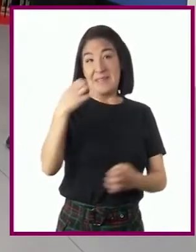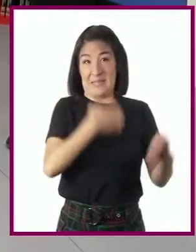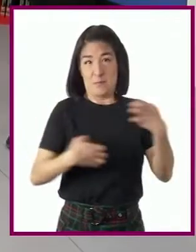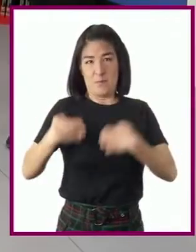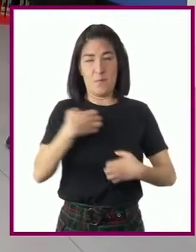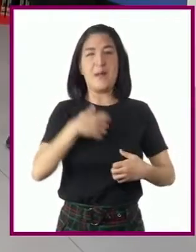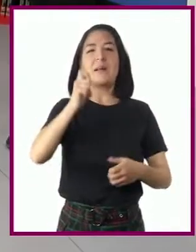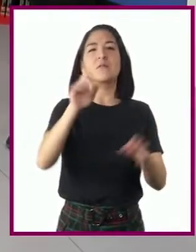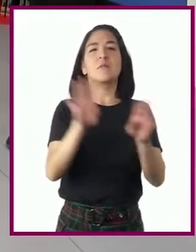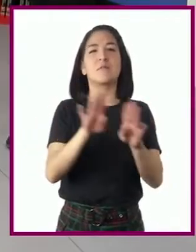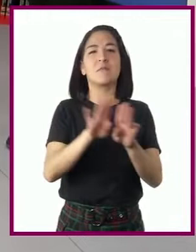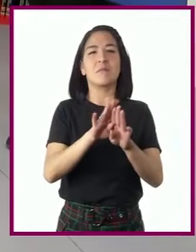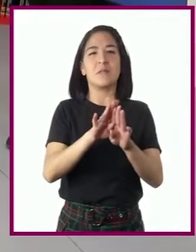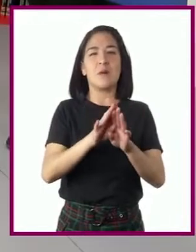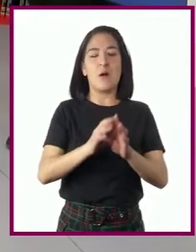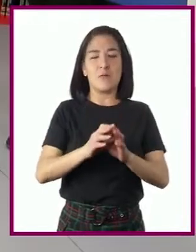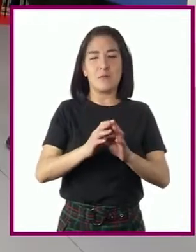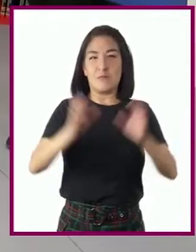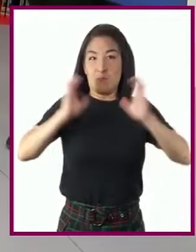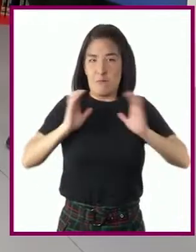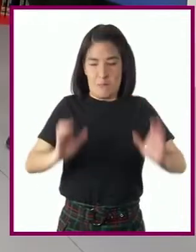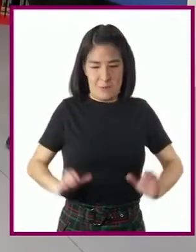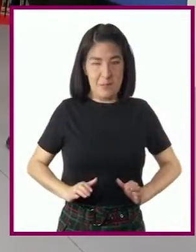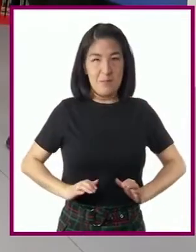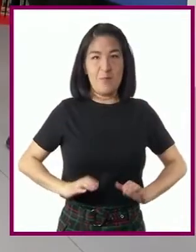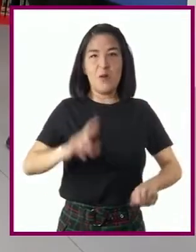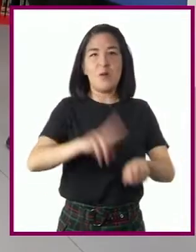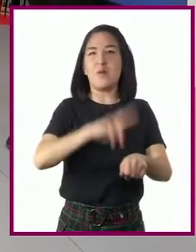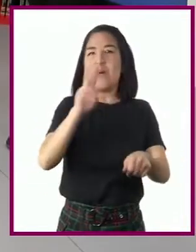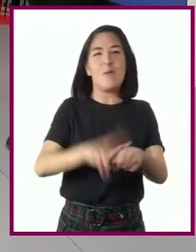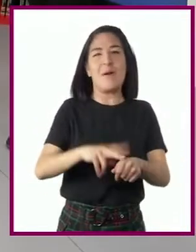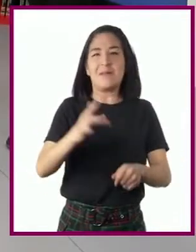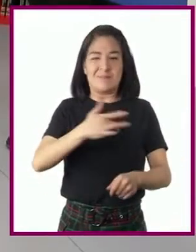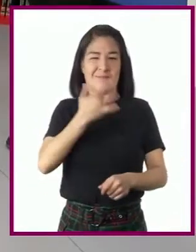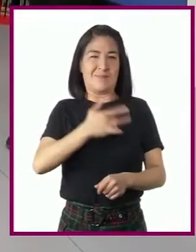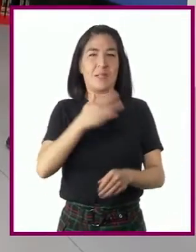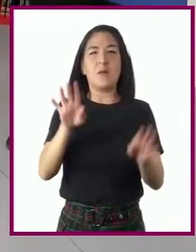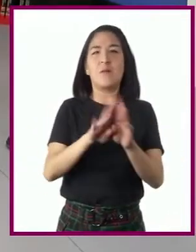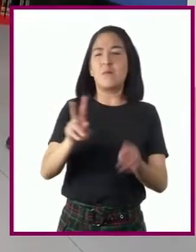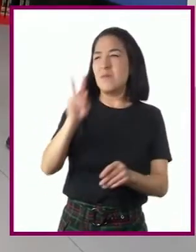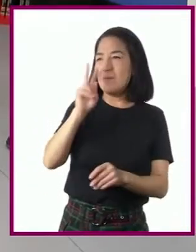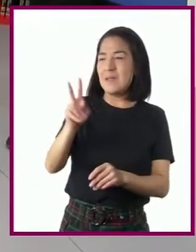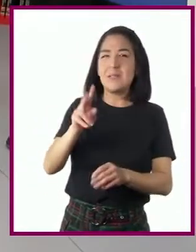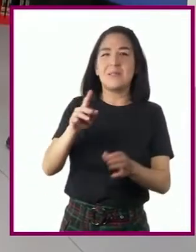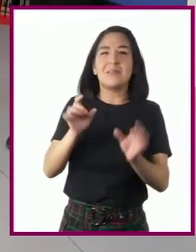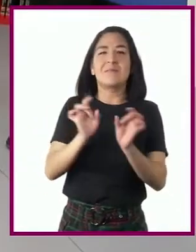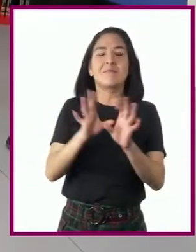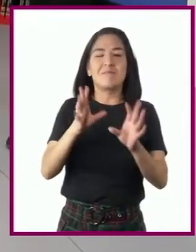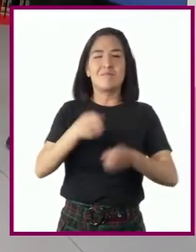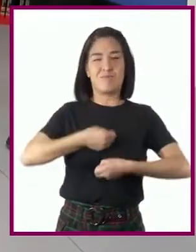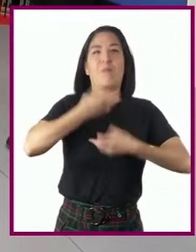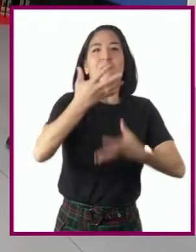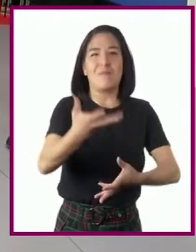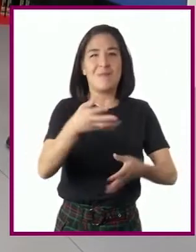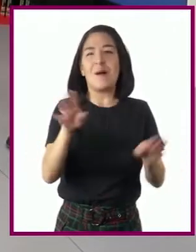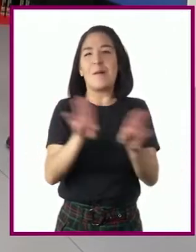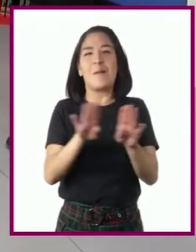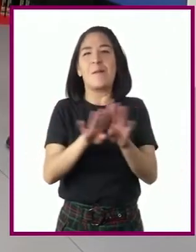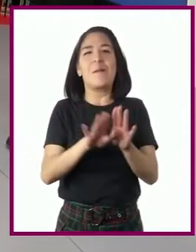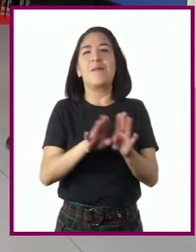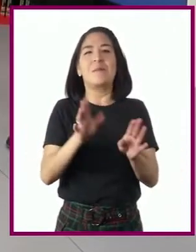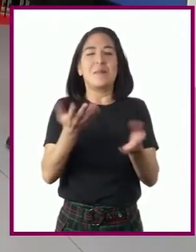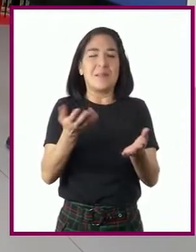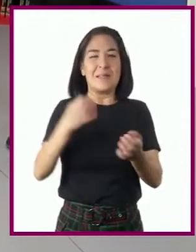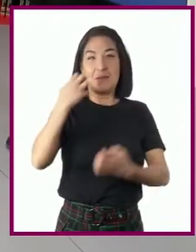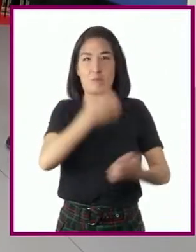son reacciones fisiológicas que experimentamos ante una situación. Son espontáneas. La emoción se vuelve sentimiento